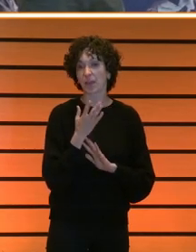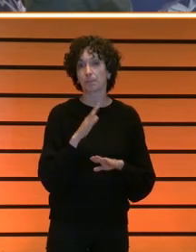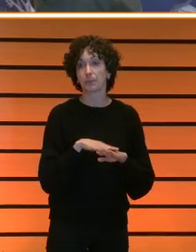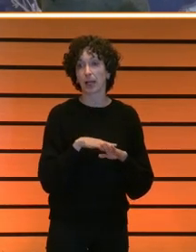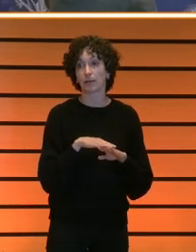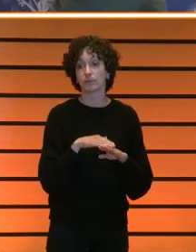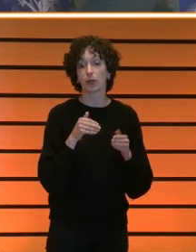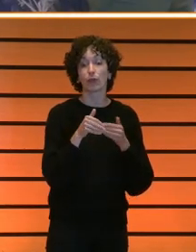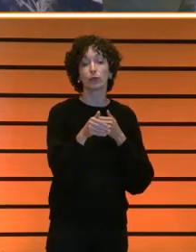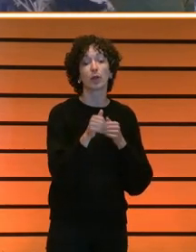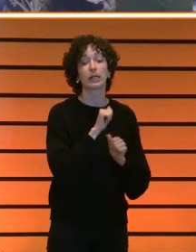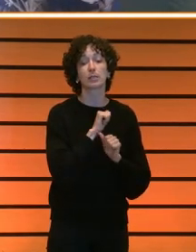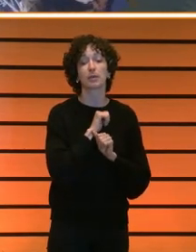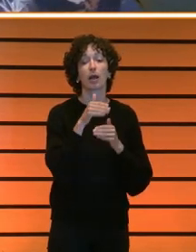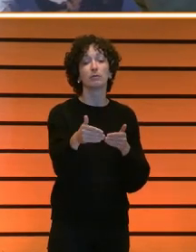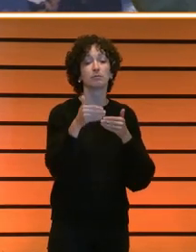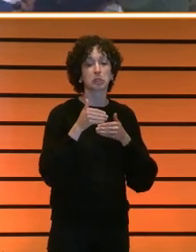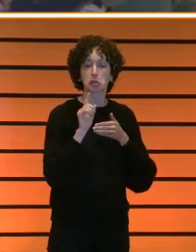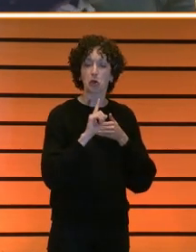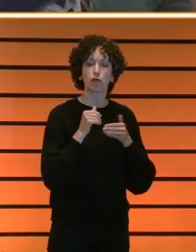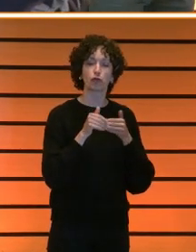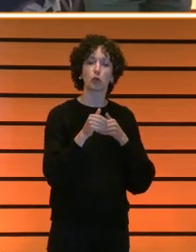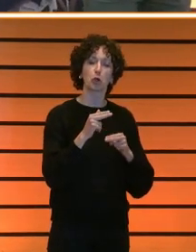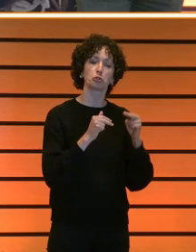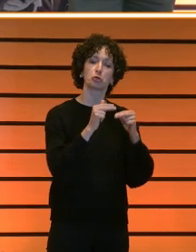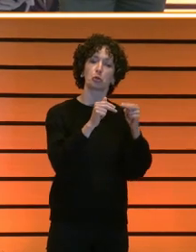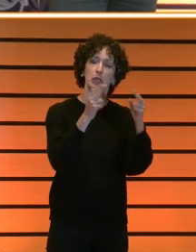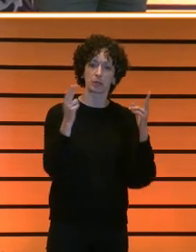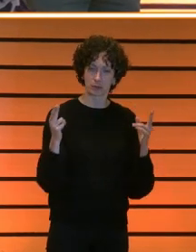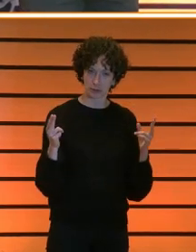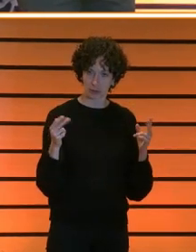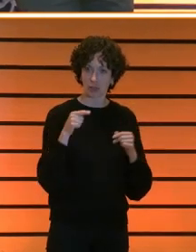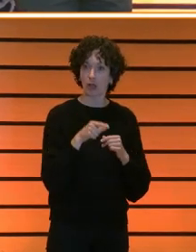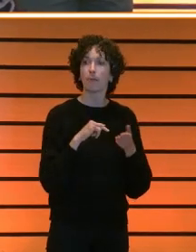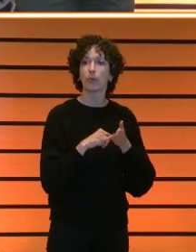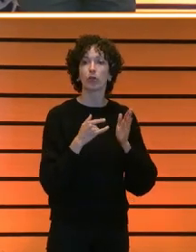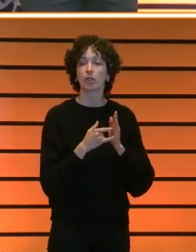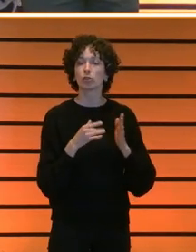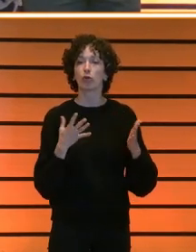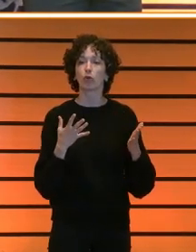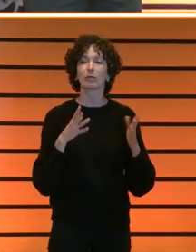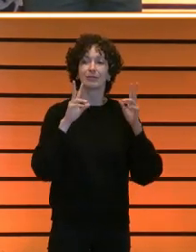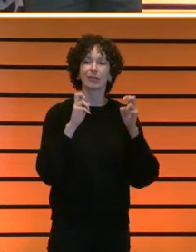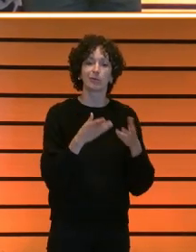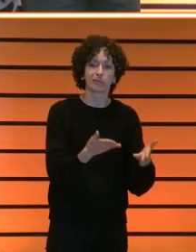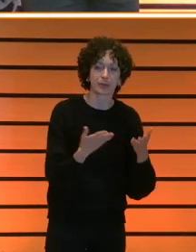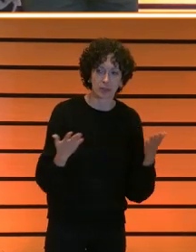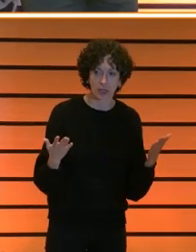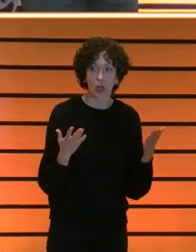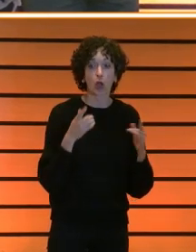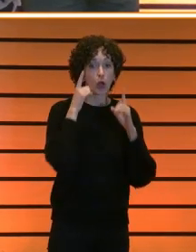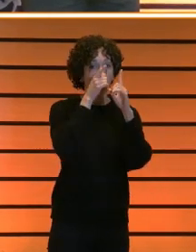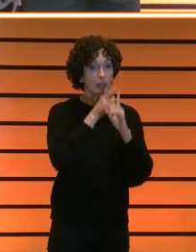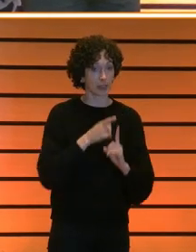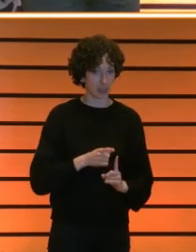esperar el futuro sino construirle este proyecto va de establecer una serie de objetivos